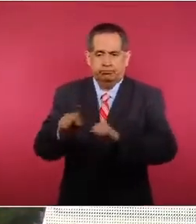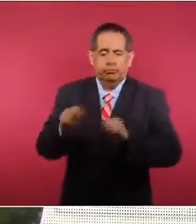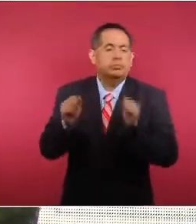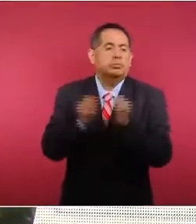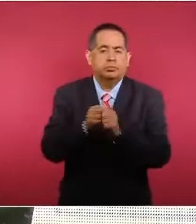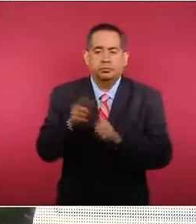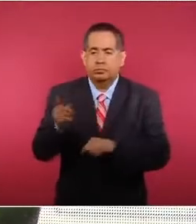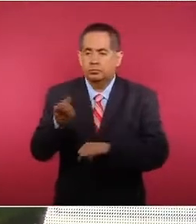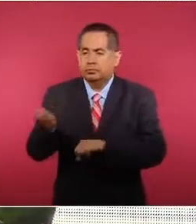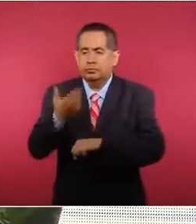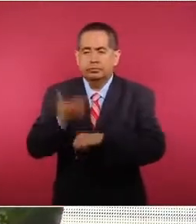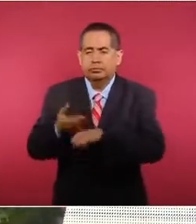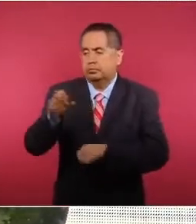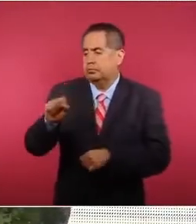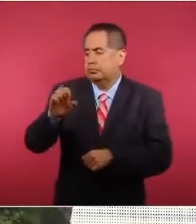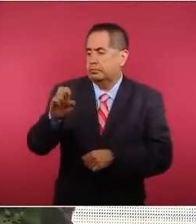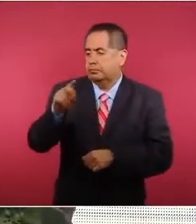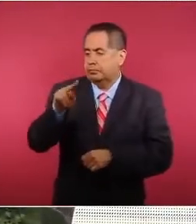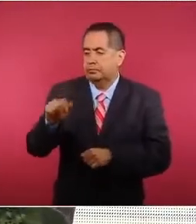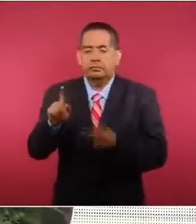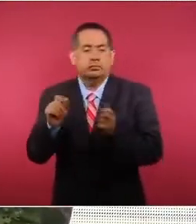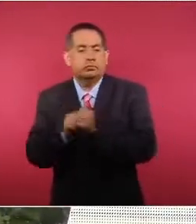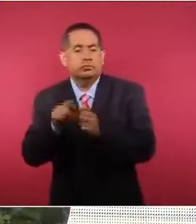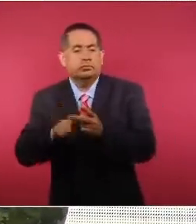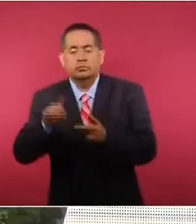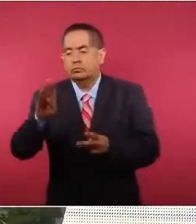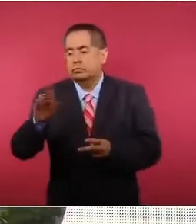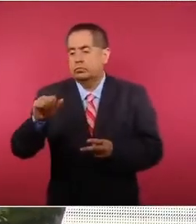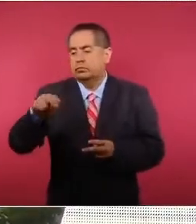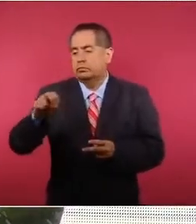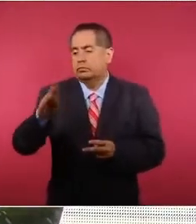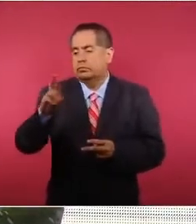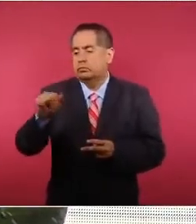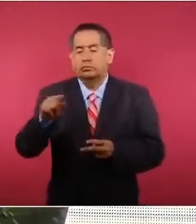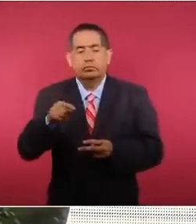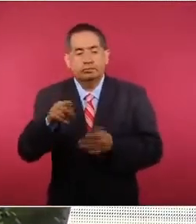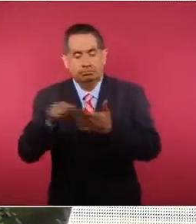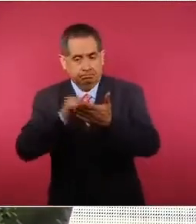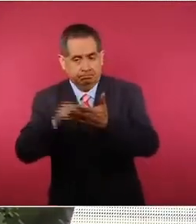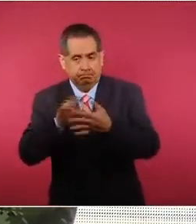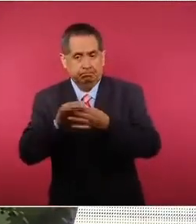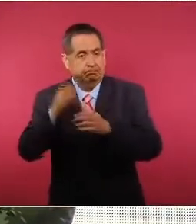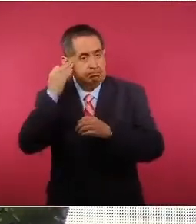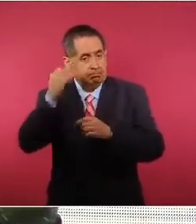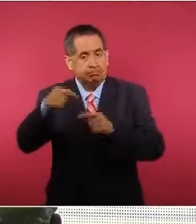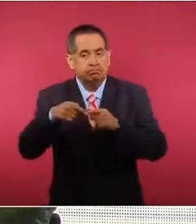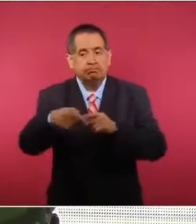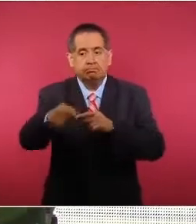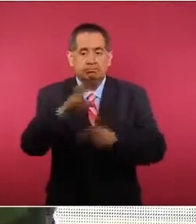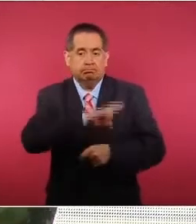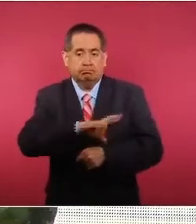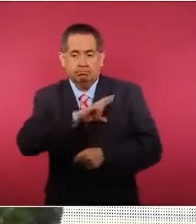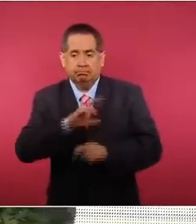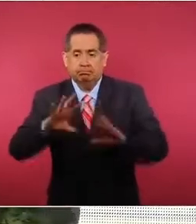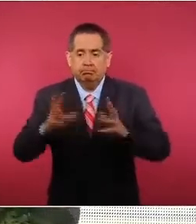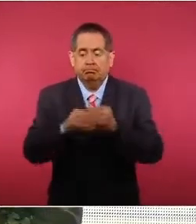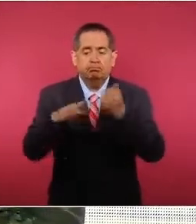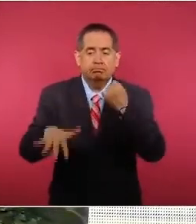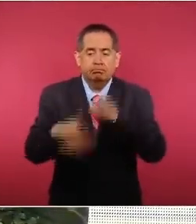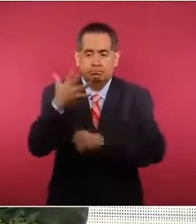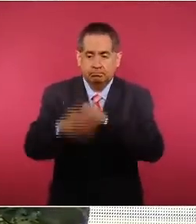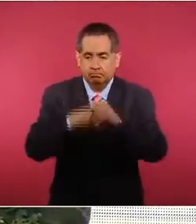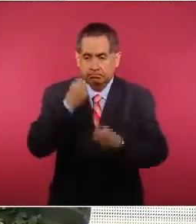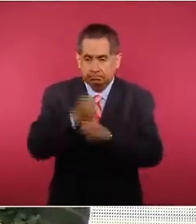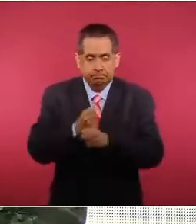la Secretaría de la Defensa Nacional y Banobras por el término de 15 años. Este arrendamiento tenía un